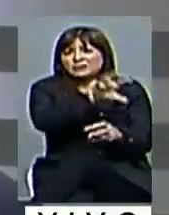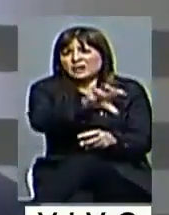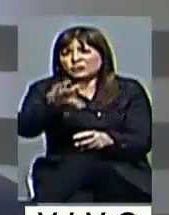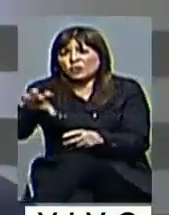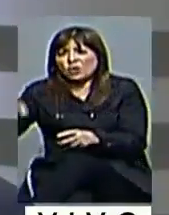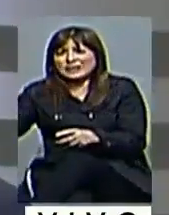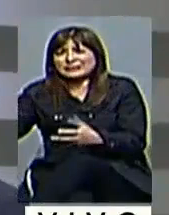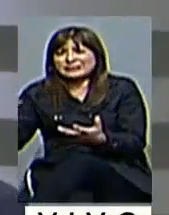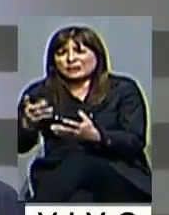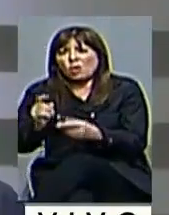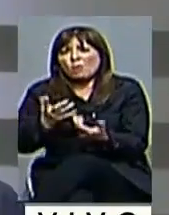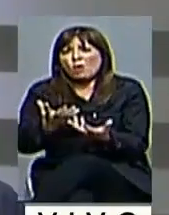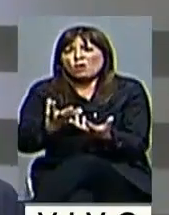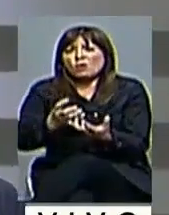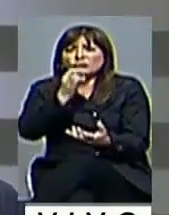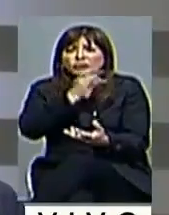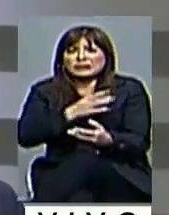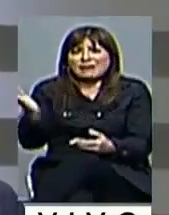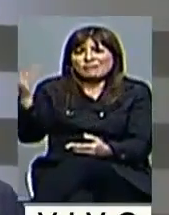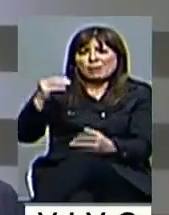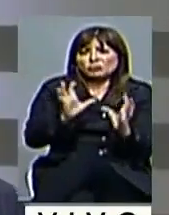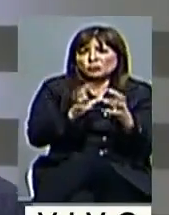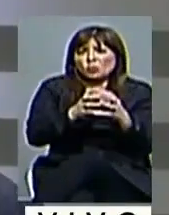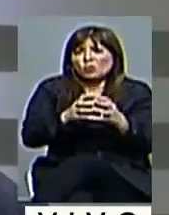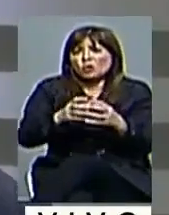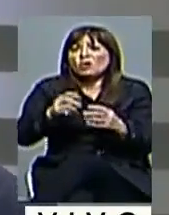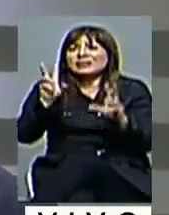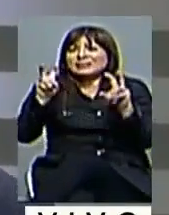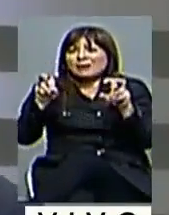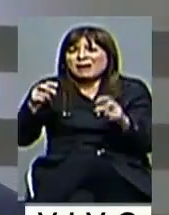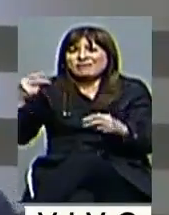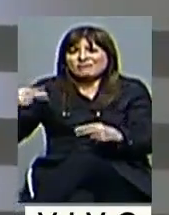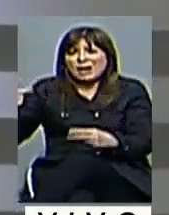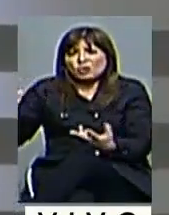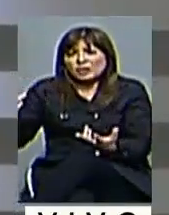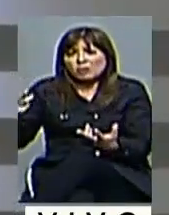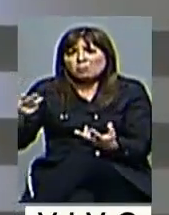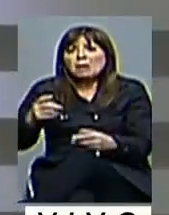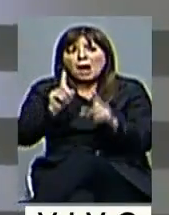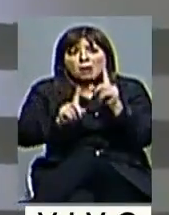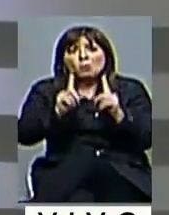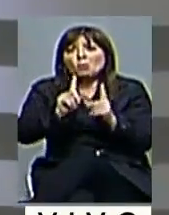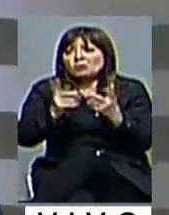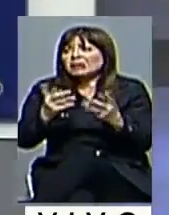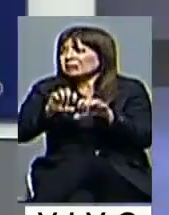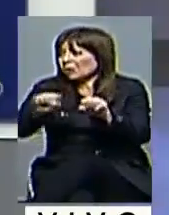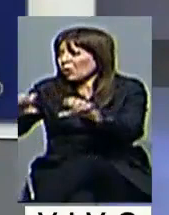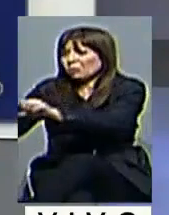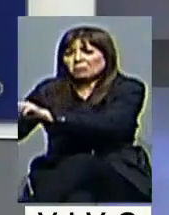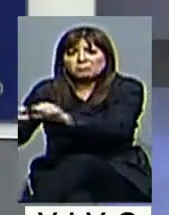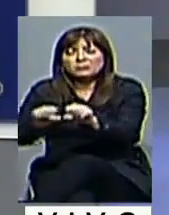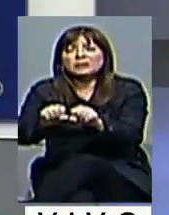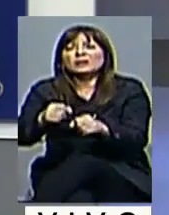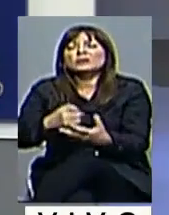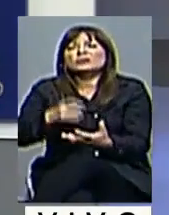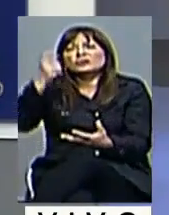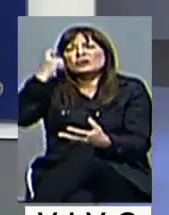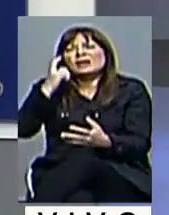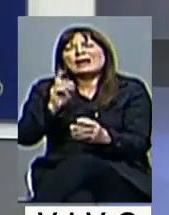al interior de lo que sería Chile Vamos, serían los temas valóricos, que para algunas cosas hay bastante consenso. No, evidentemente